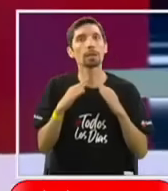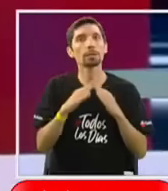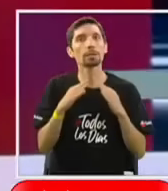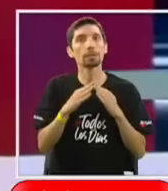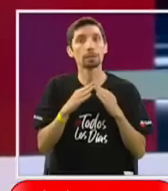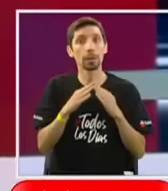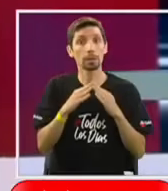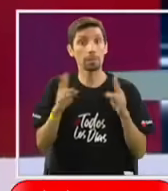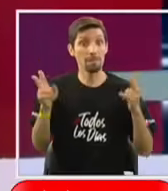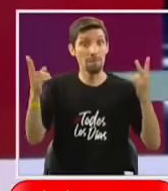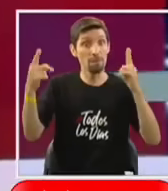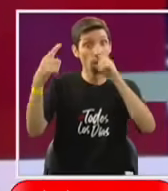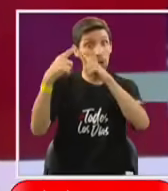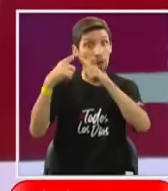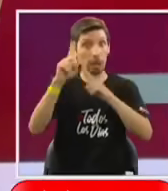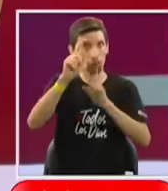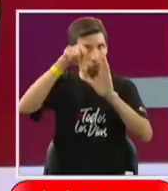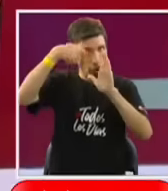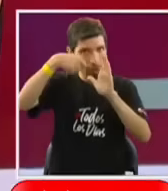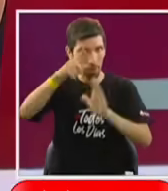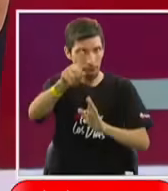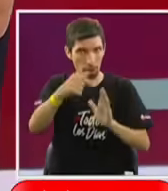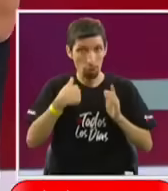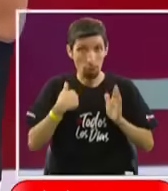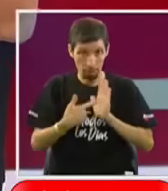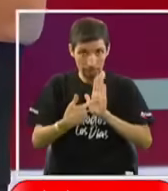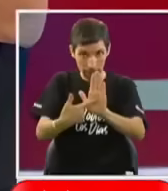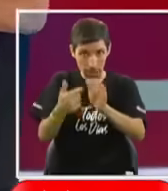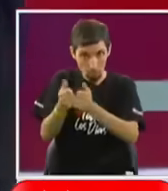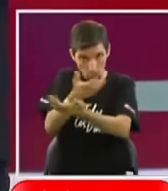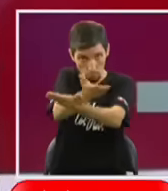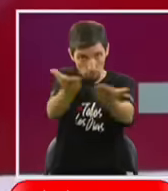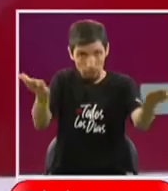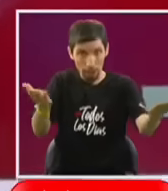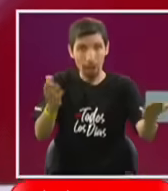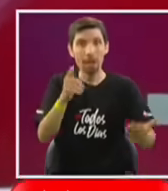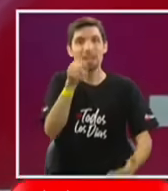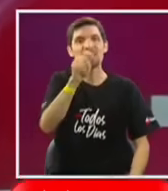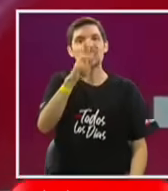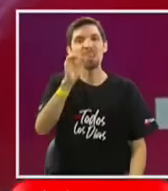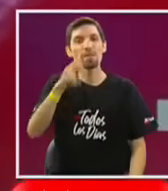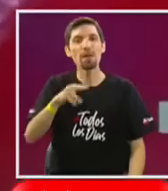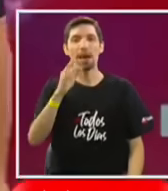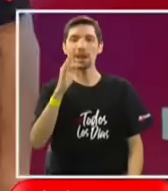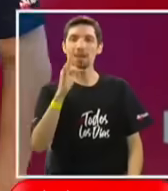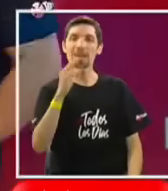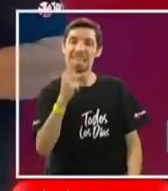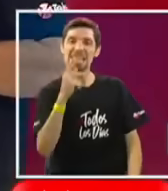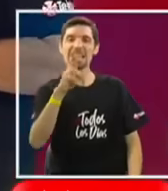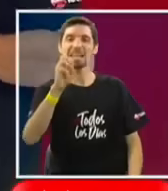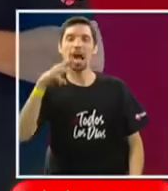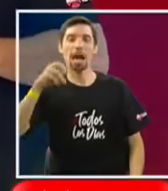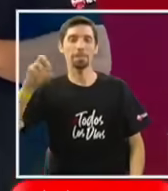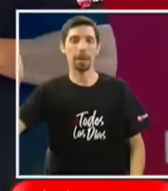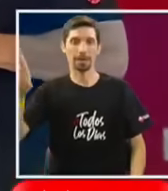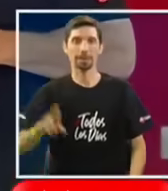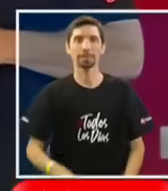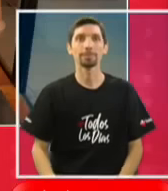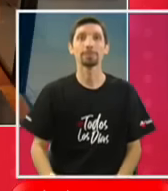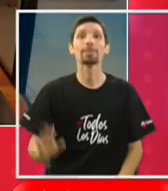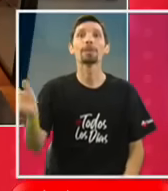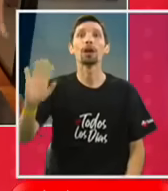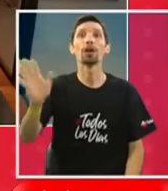y vivo en directo, ¿no? En vivo no, en directo. Está grabado esto. Por favor, presentémoslo al mismo tiempo. Con ustedes, Stefan Kramer.